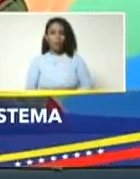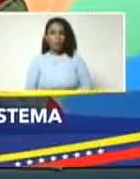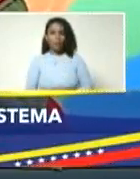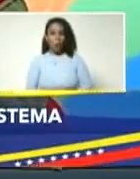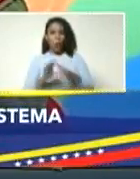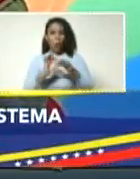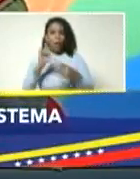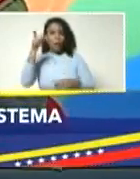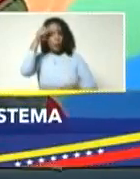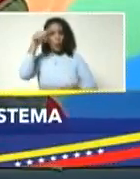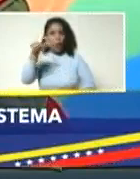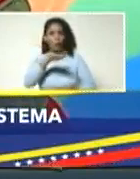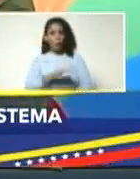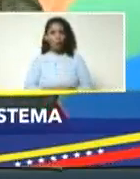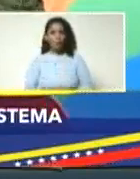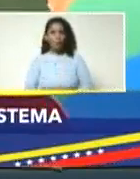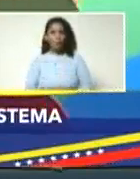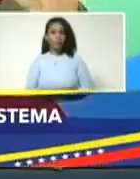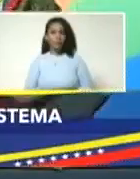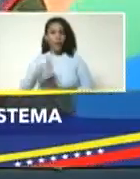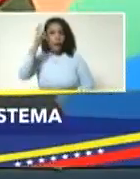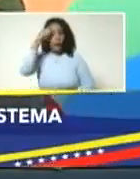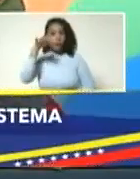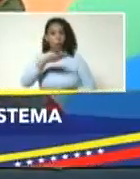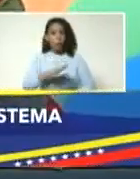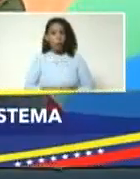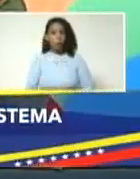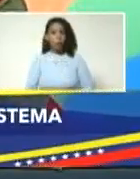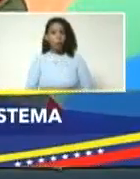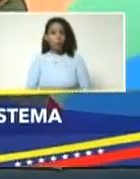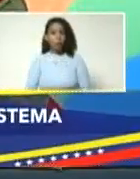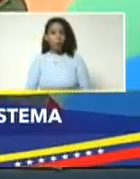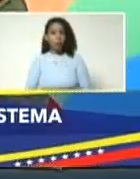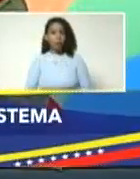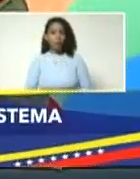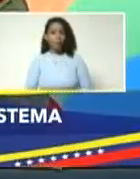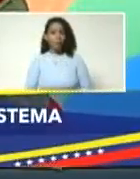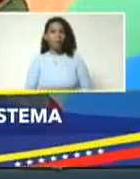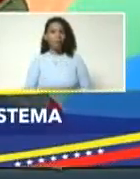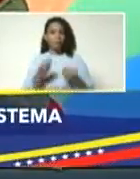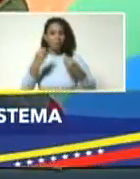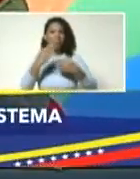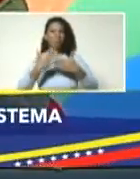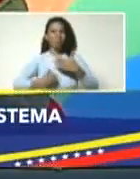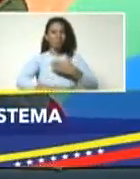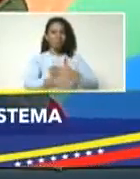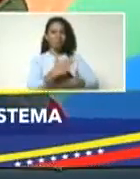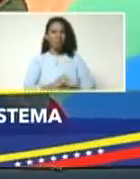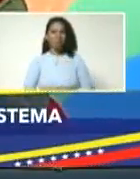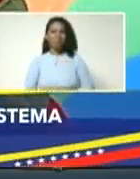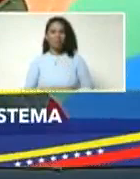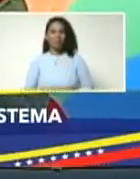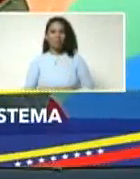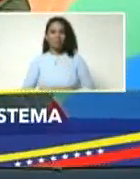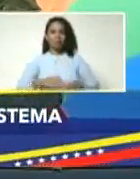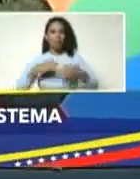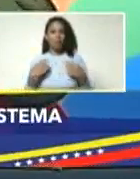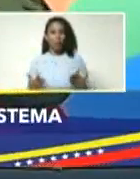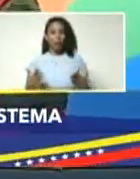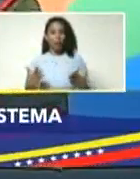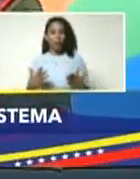unido a ese pueblo del que nosotros somos parte, para avanzar en